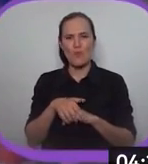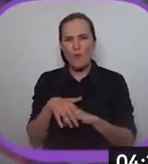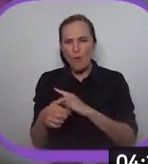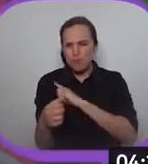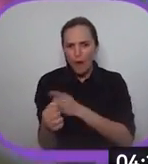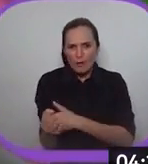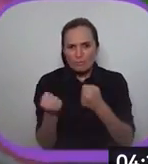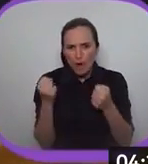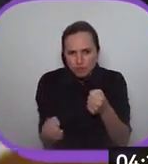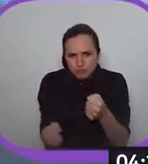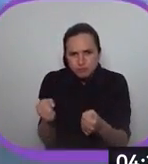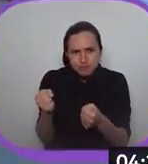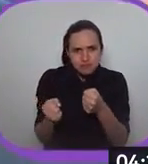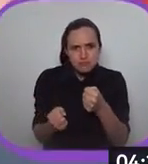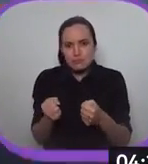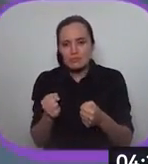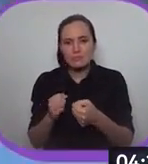¡Woo-hoo! ¡Esto sí es potencia!